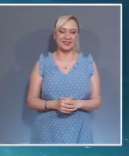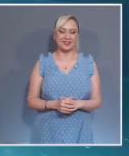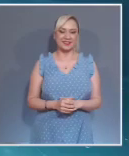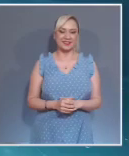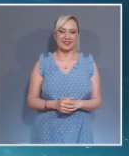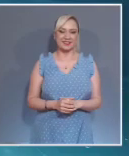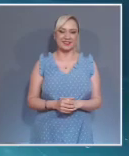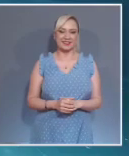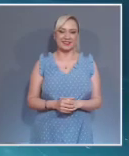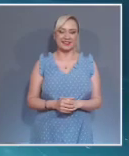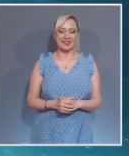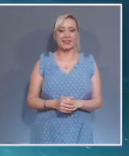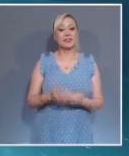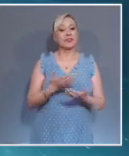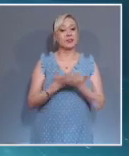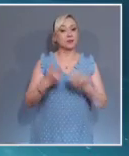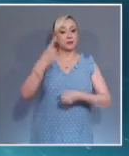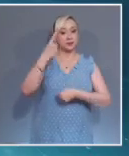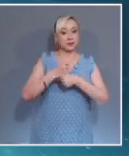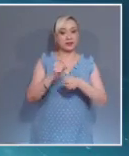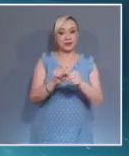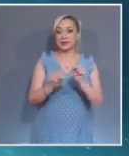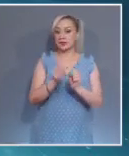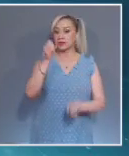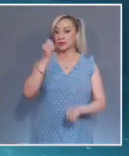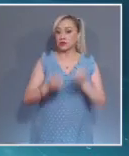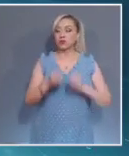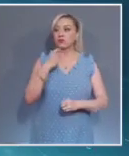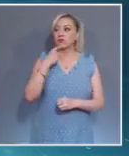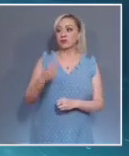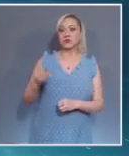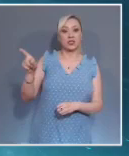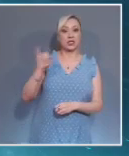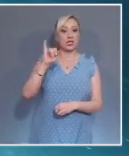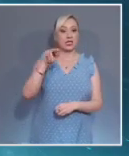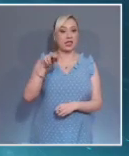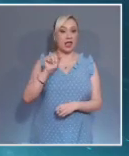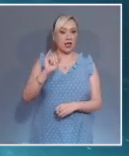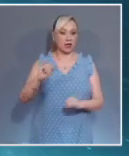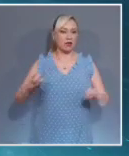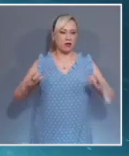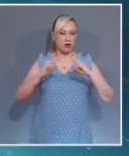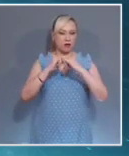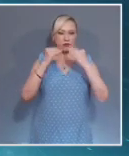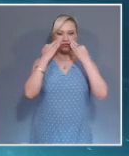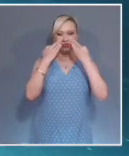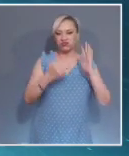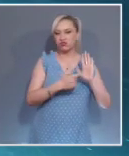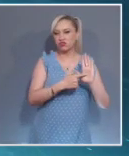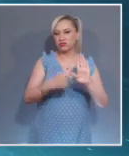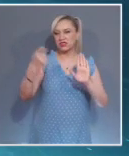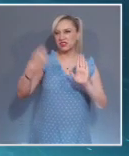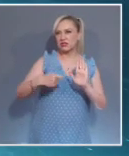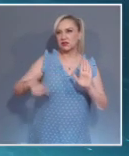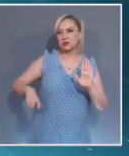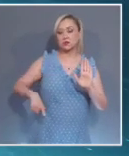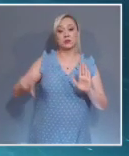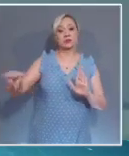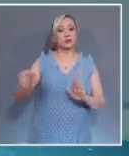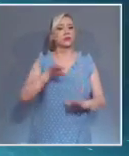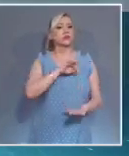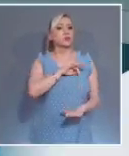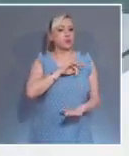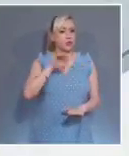La primera sala de la Corte determinó que el INAI está facultado para calificar de manera preliminar violaciones graves a derechos